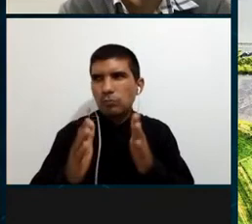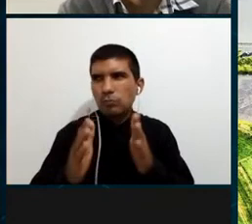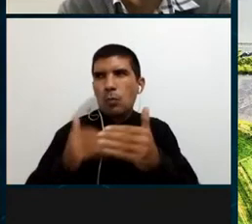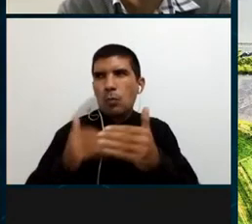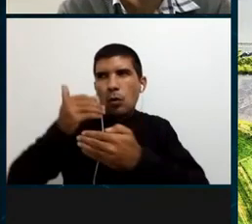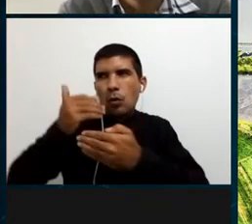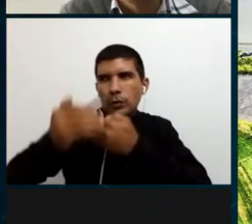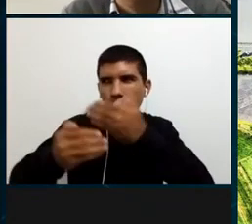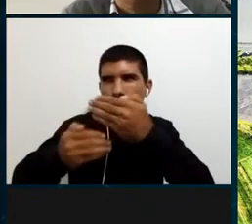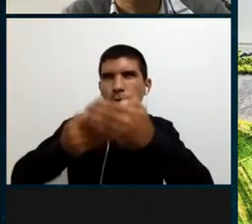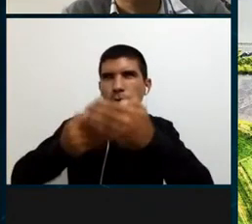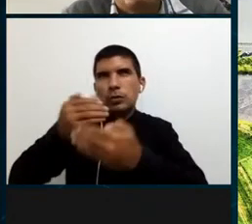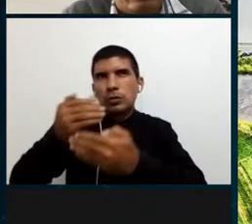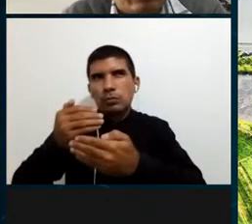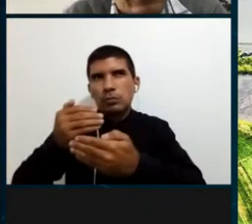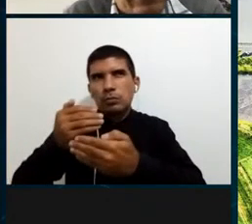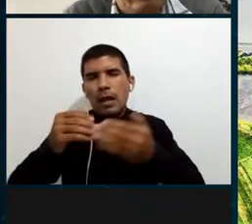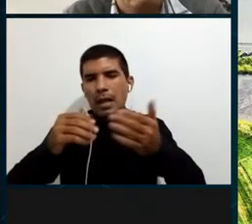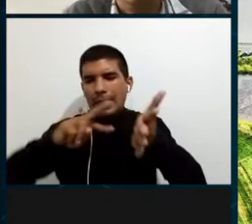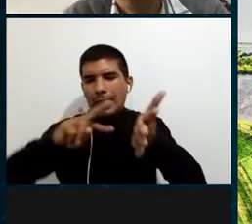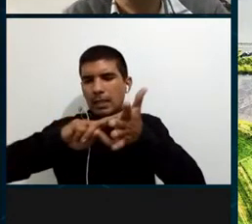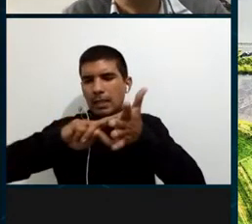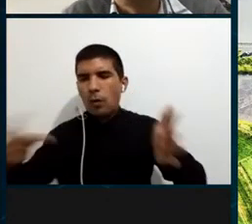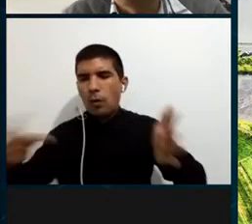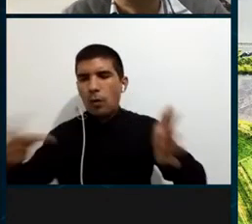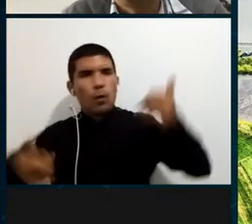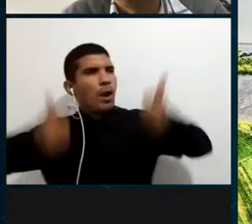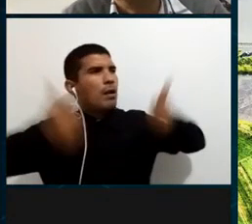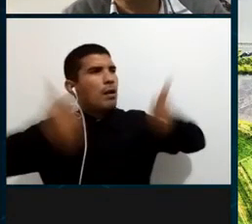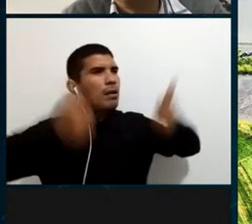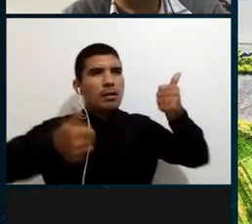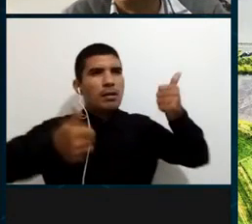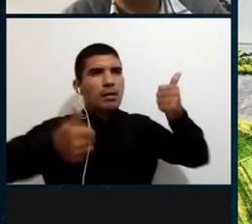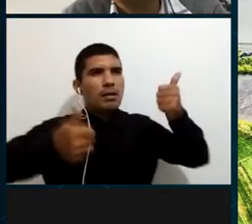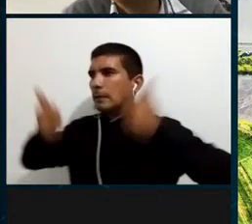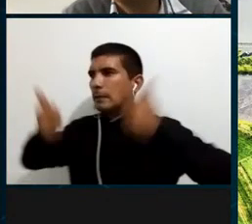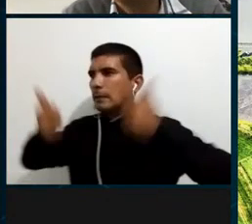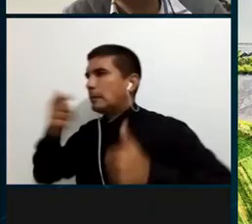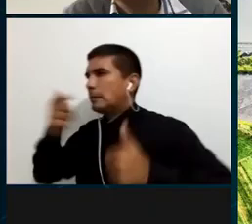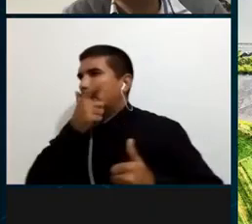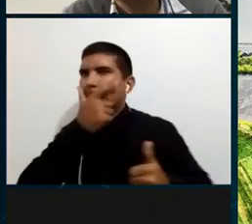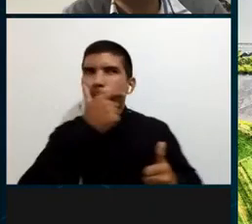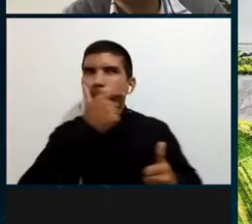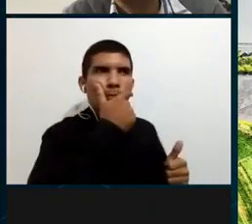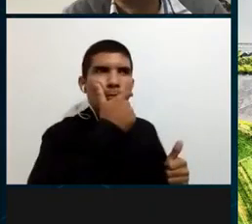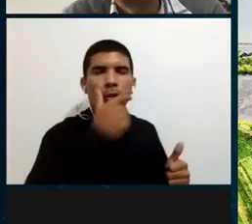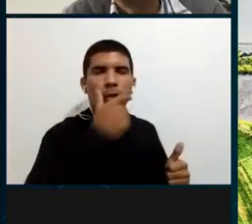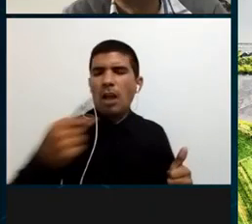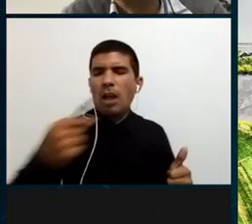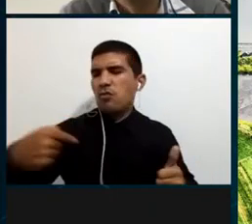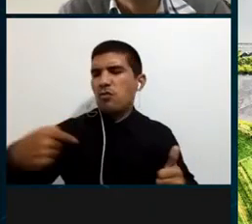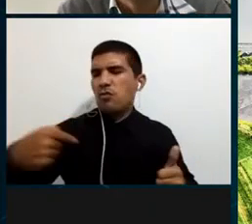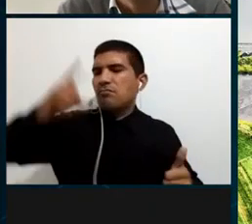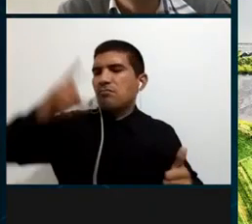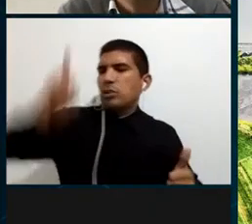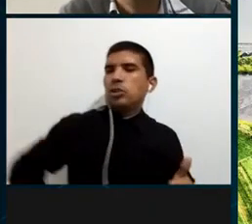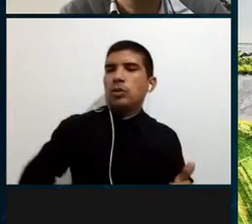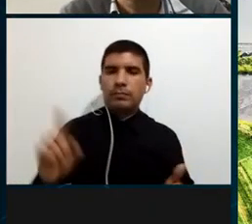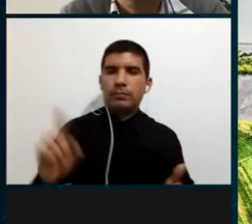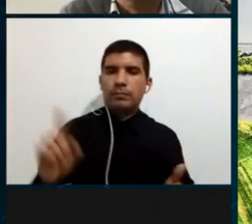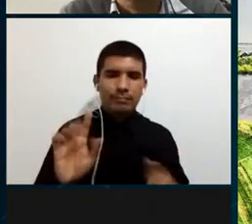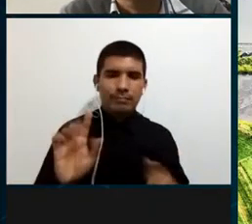ver qué le impongo al cliente, sino al contrario. Como les dije, hay unas